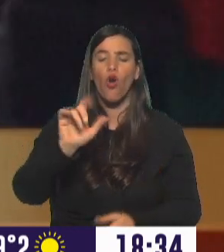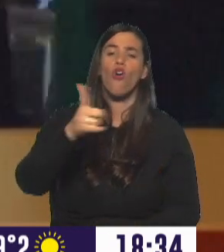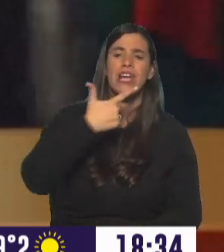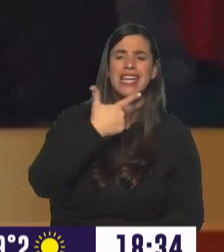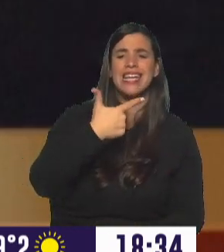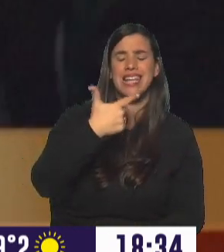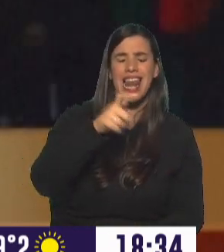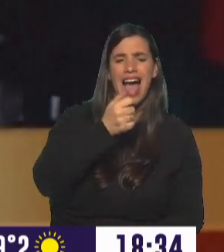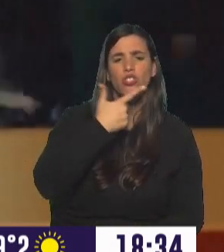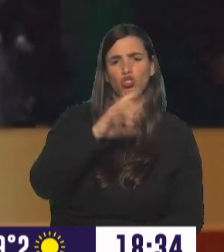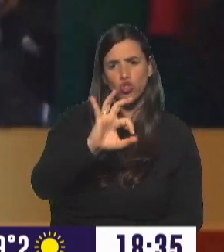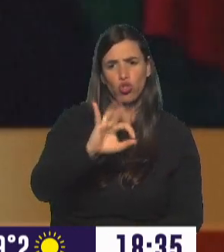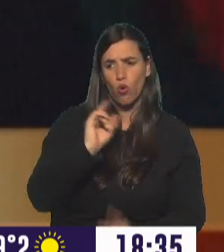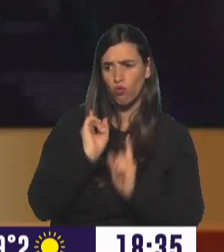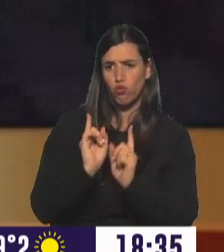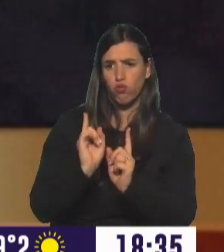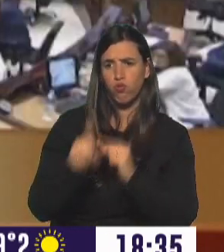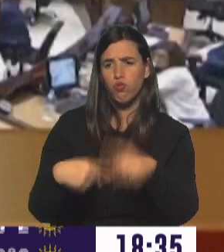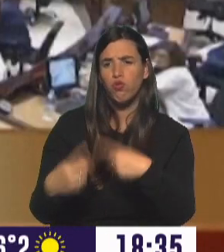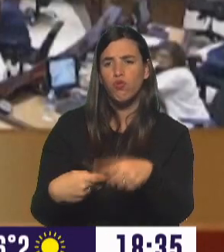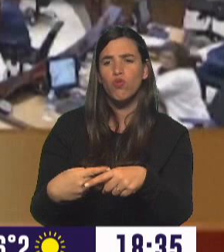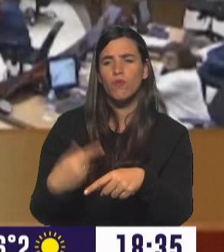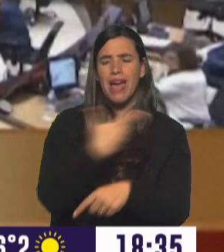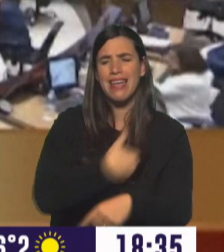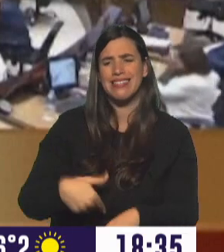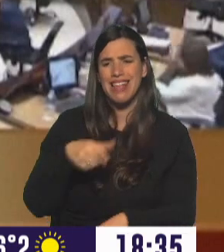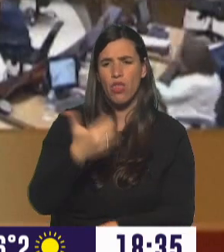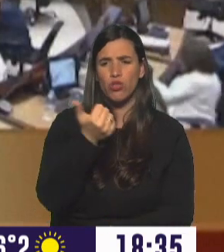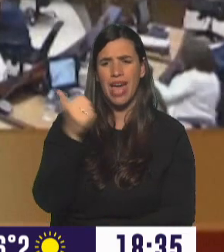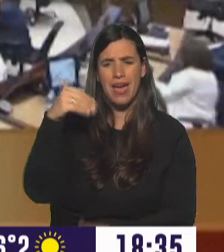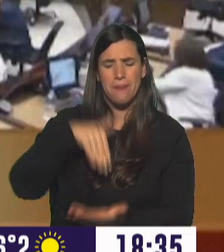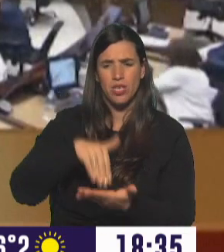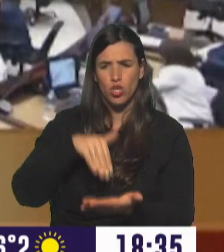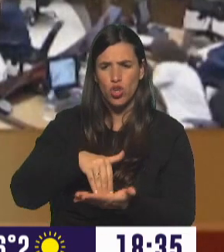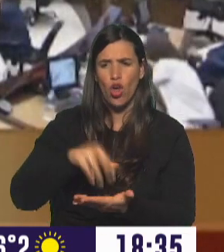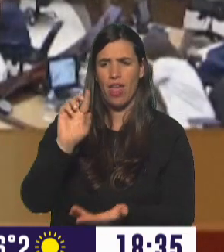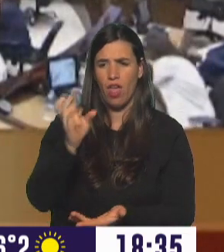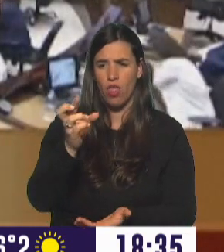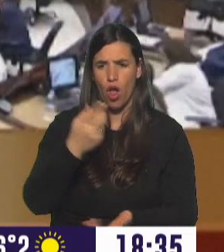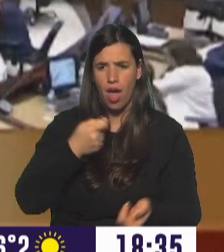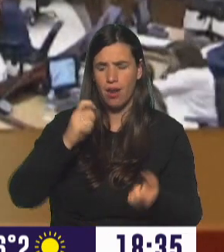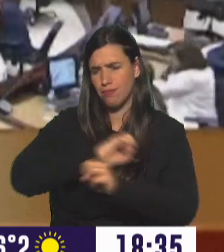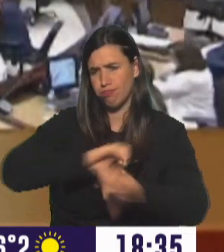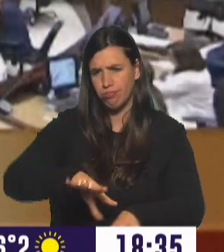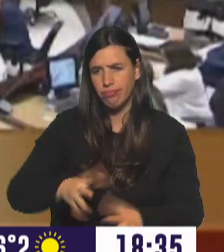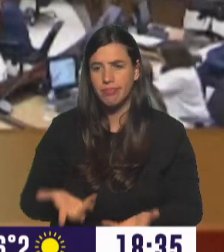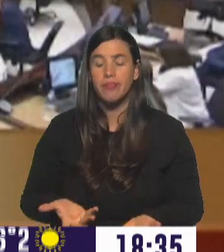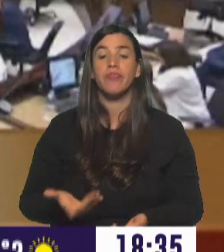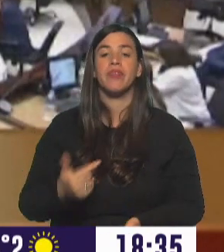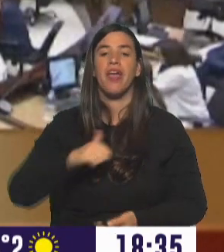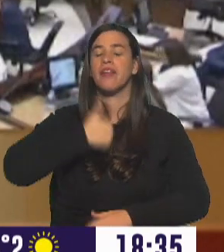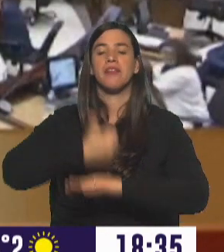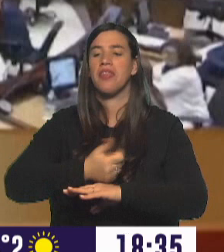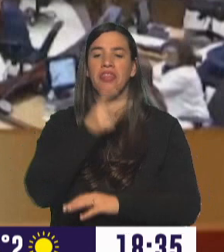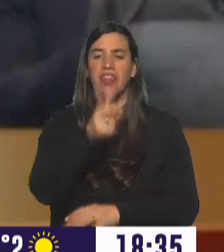el Estado de más de 6 millones de dólares. ¿Qué dijo Guillermo Lasso hoy cuando se presentó en la Asamblea? Dijo, bueno,